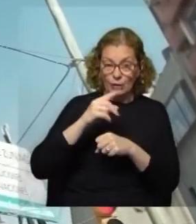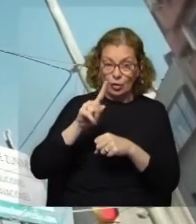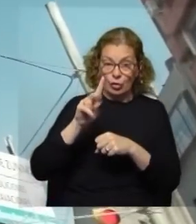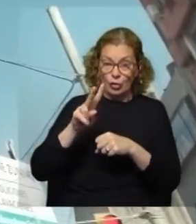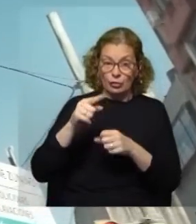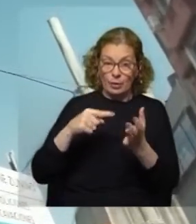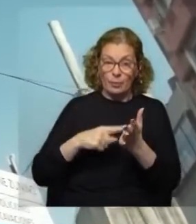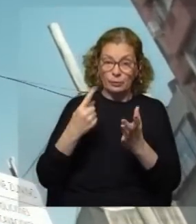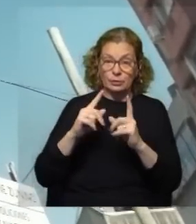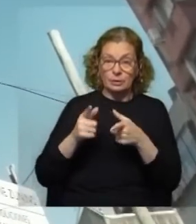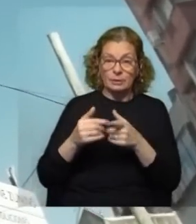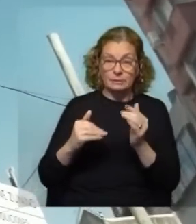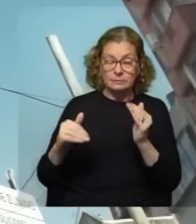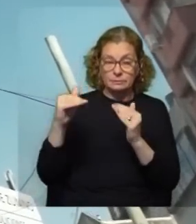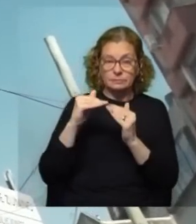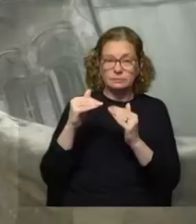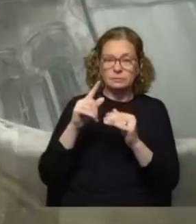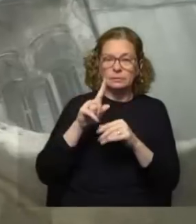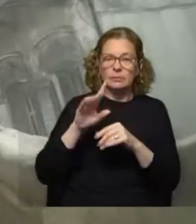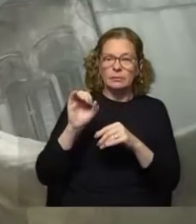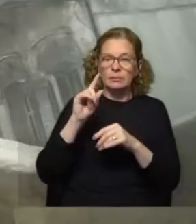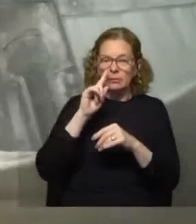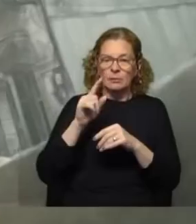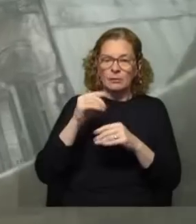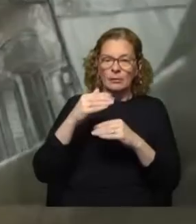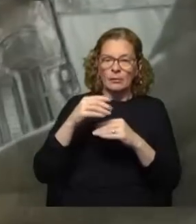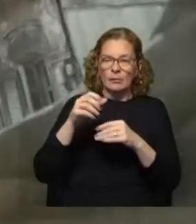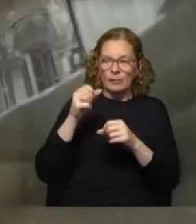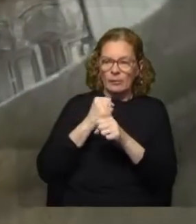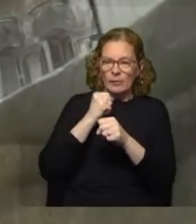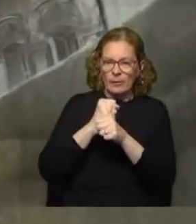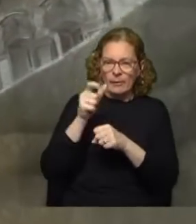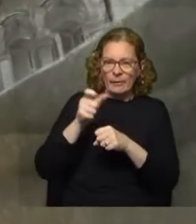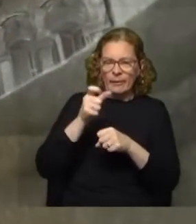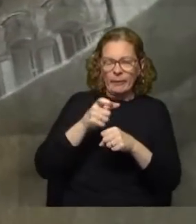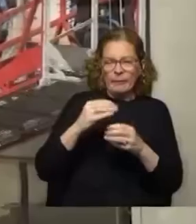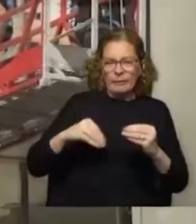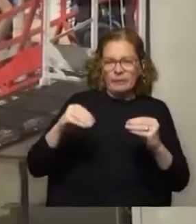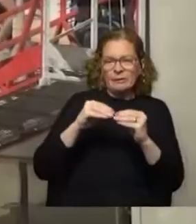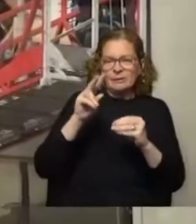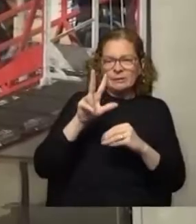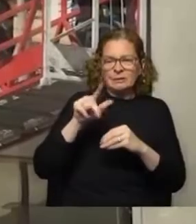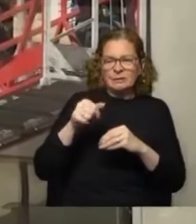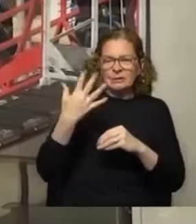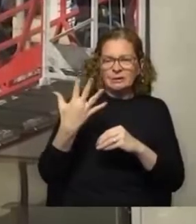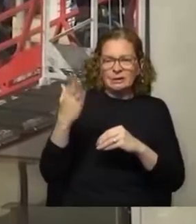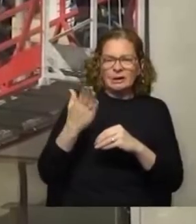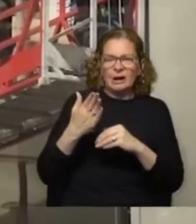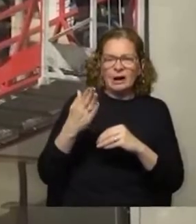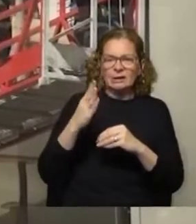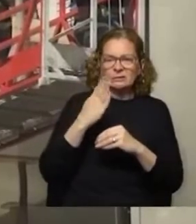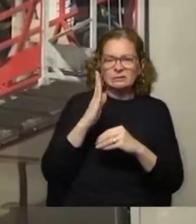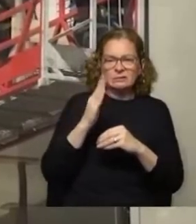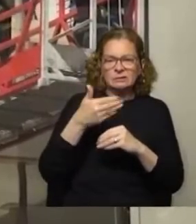12 puntos porcentuales generando unos 10.000 puestos de trabajo con una inversión Total que representa el 3,5% del